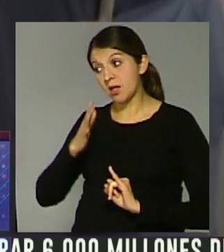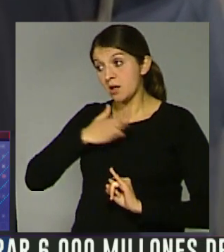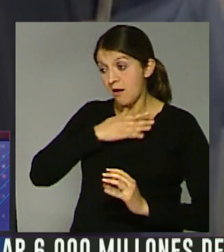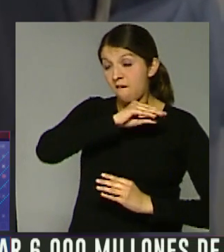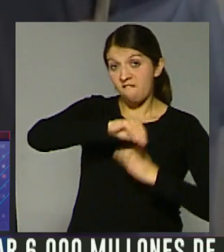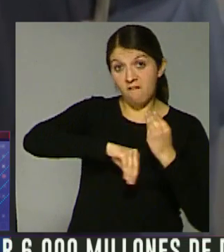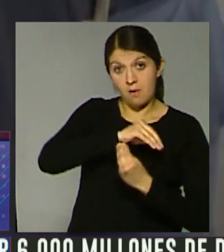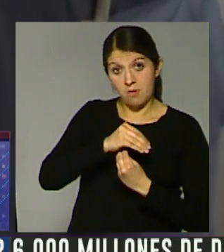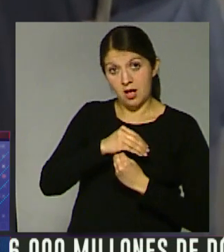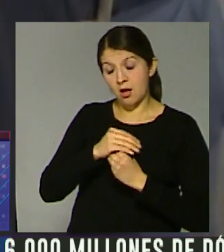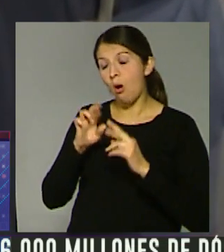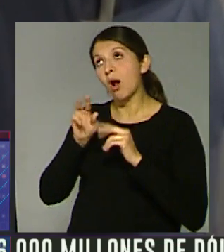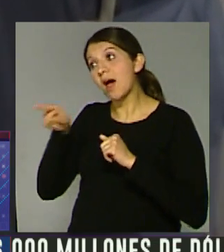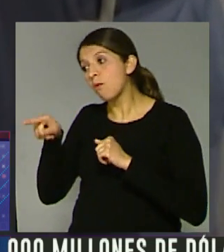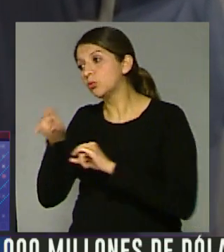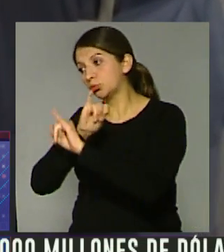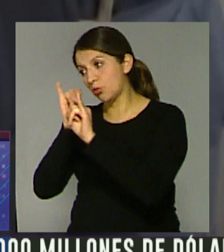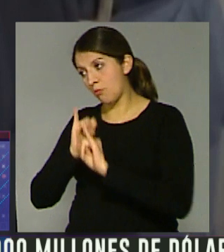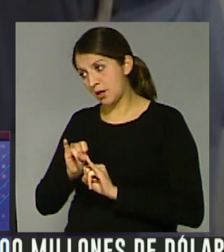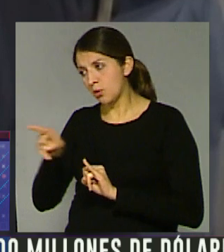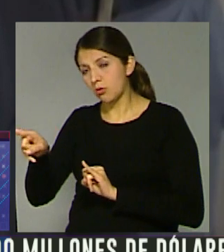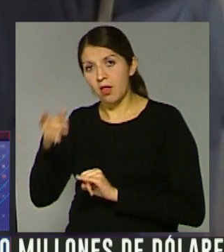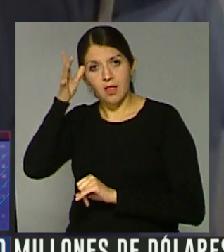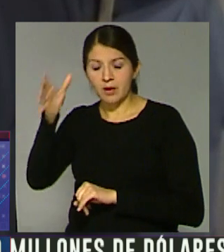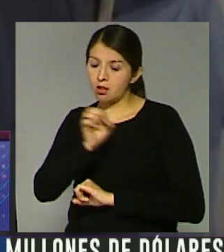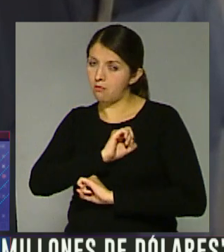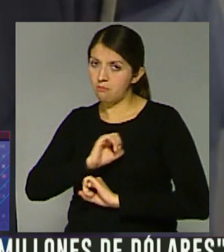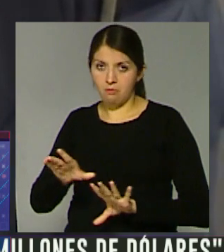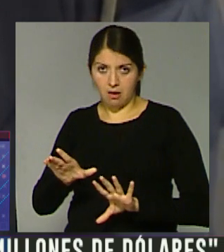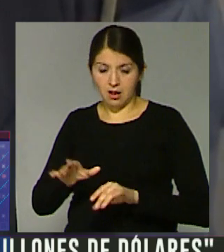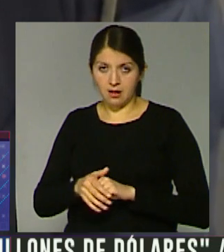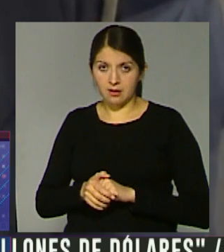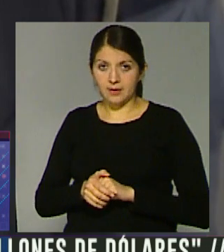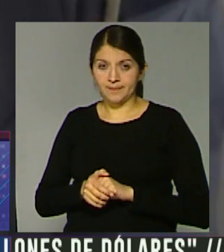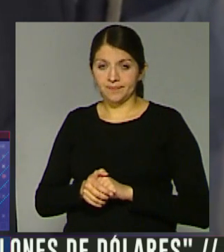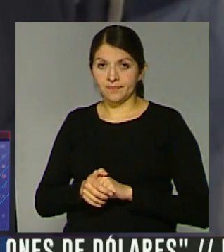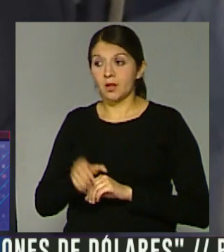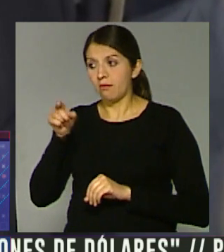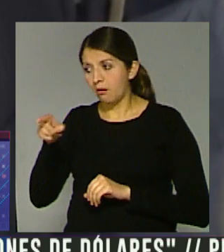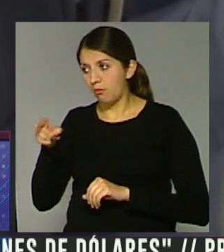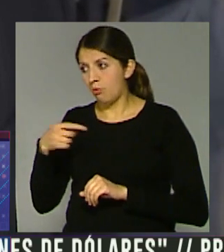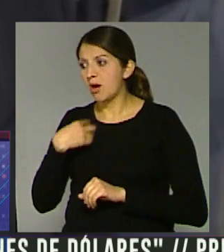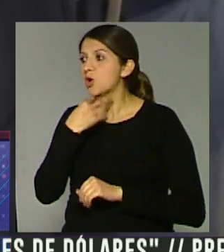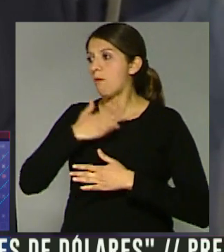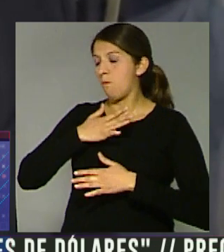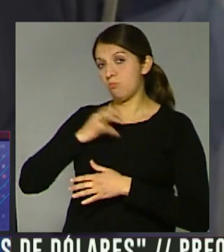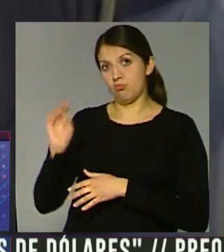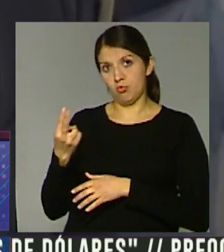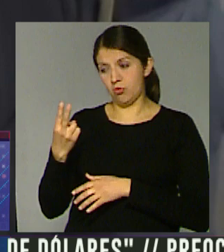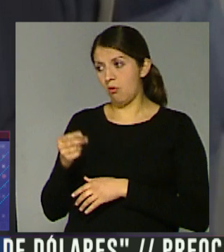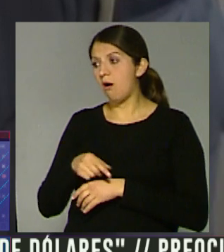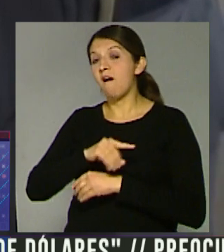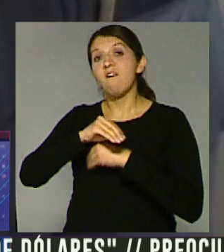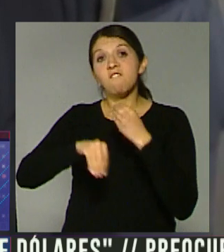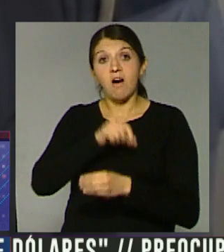paz a su alma, que demasiado ya tenía con lo que había hecho, no solo con el hecho en sí, sino con haber destrozado la familia